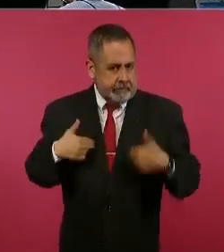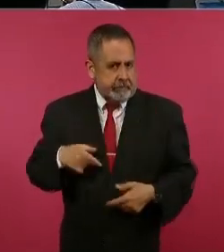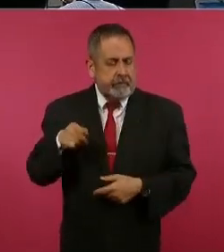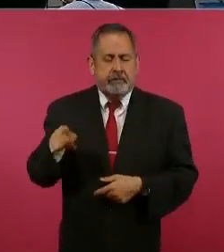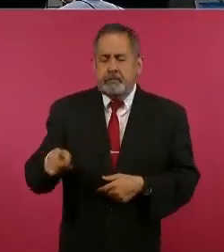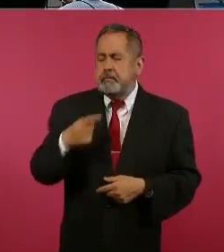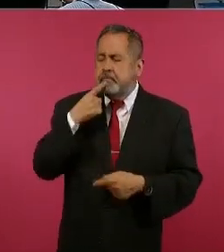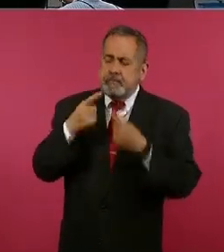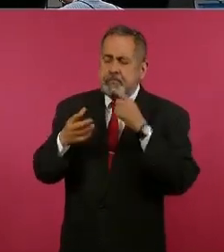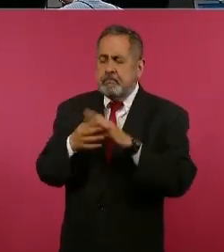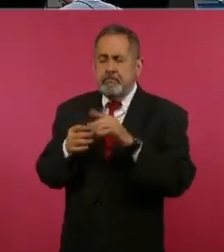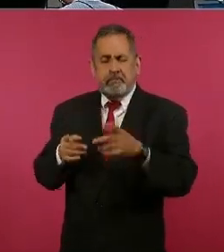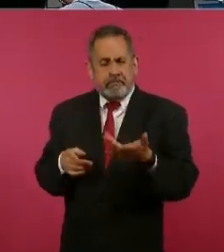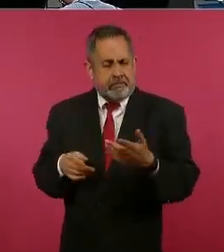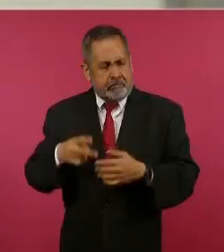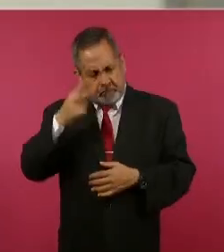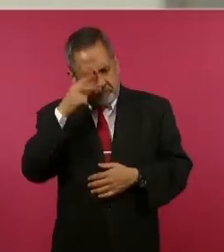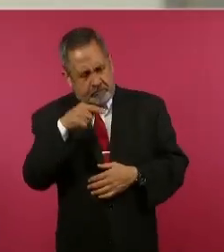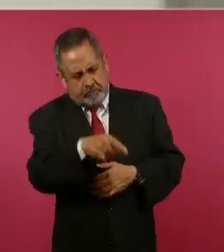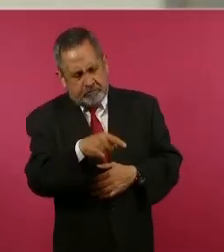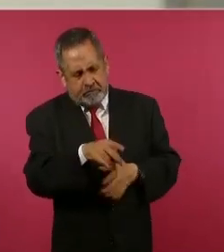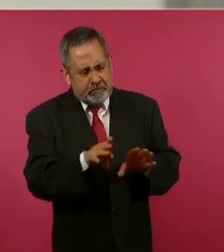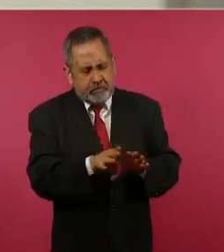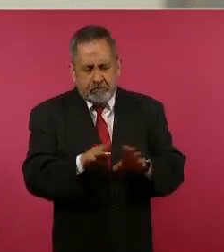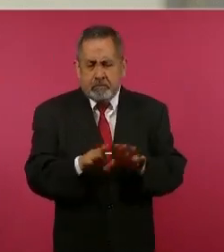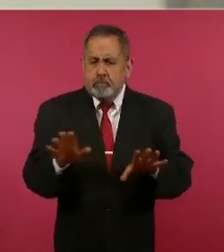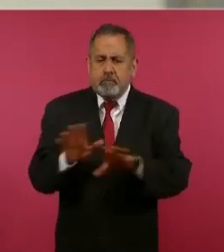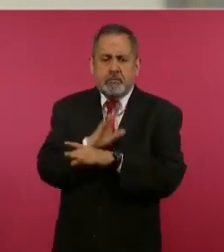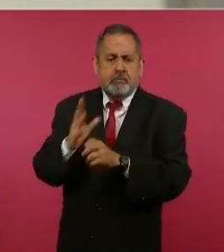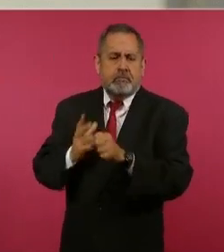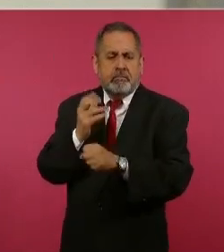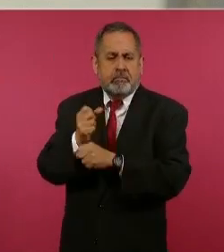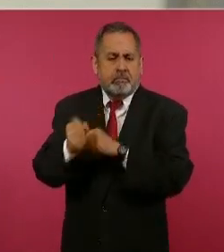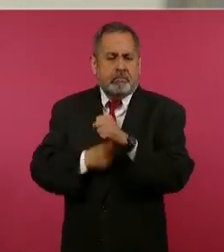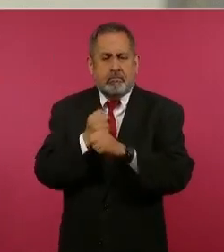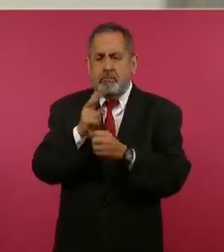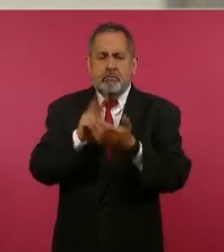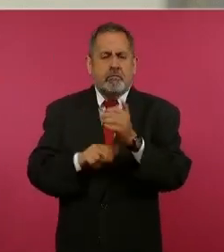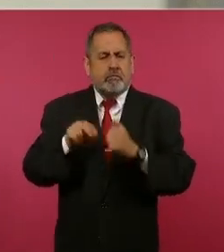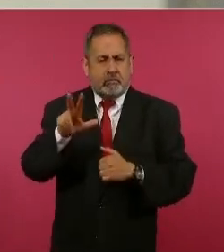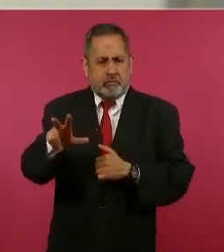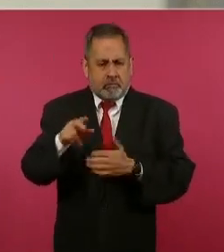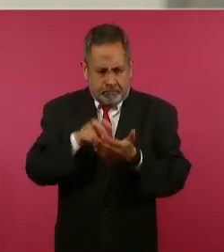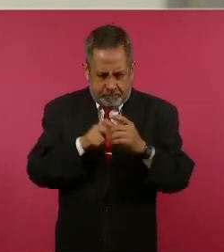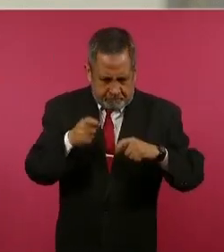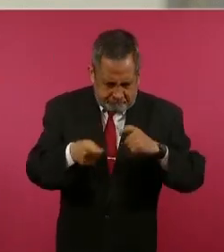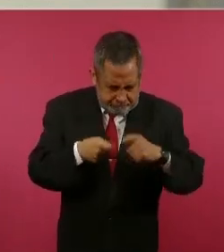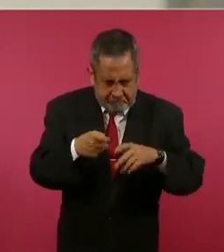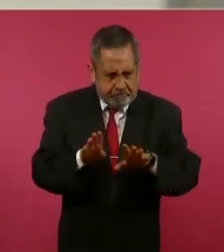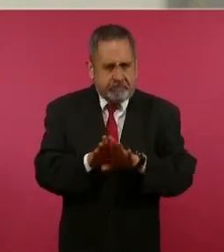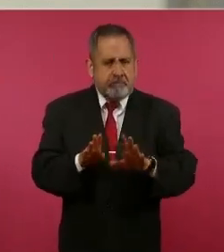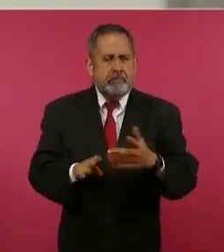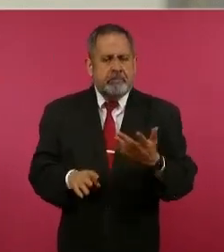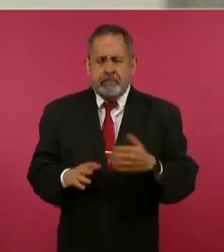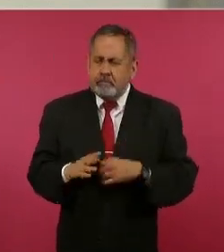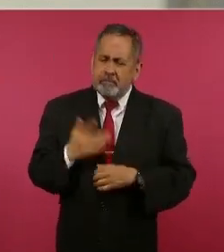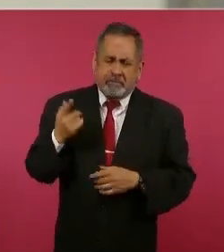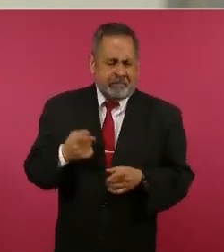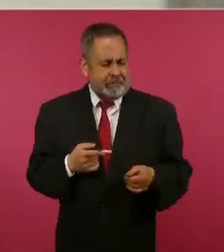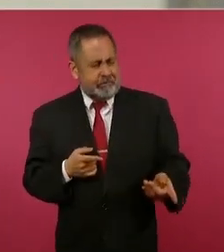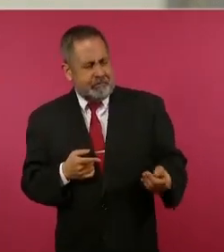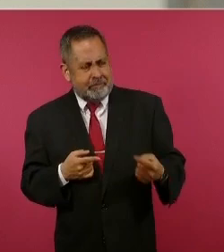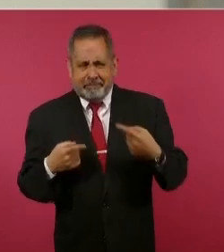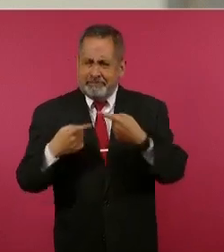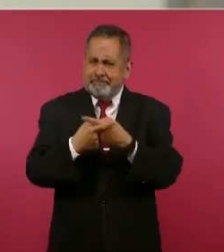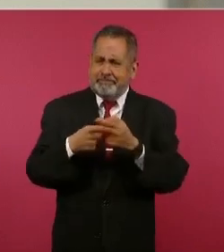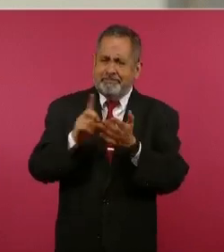esta medida que mantiene México derivado de la reforma de 2018 al sistema penal, porque pues es